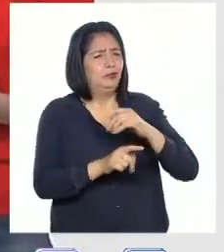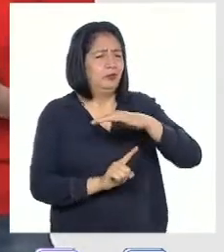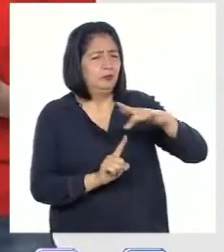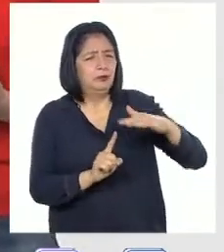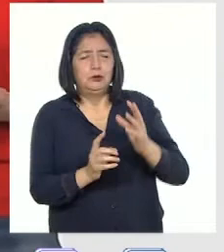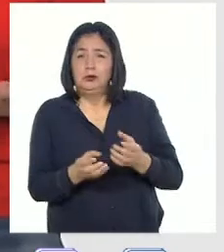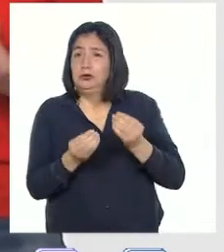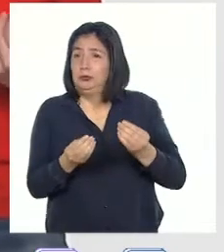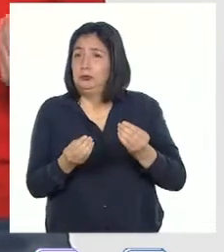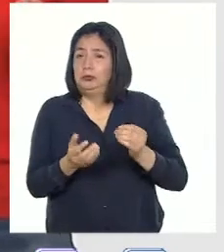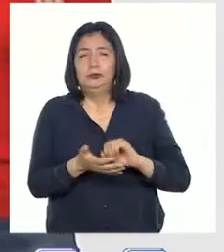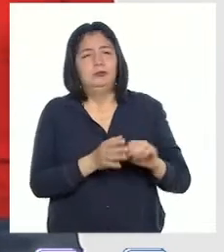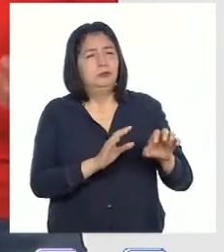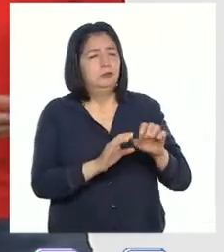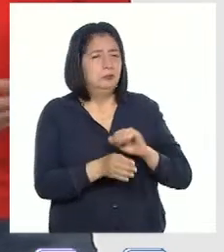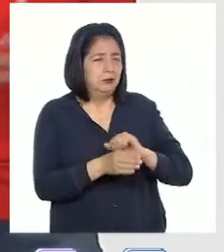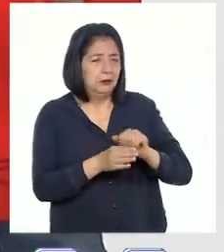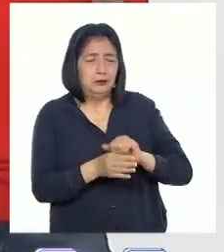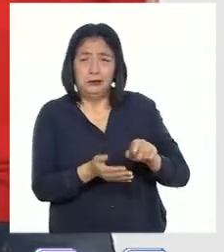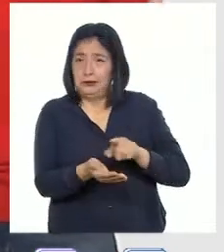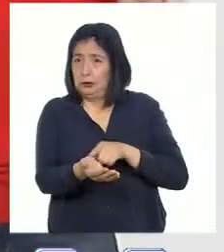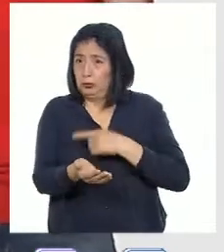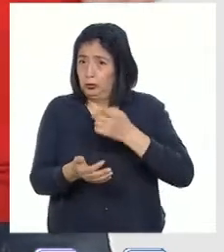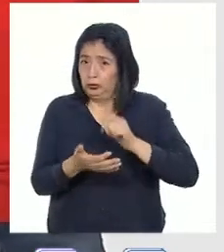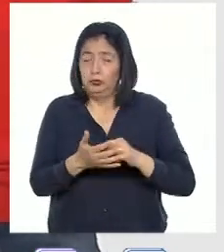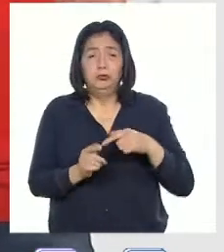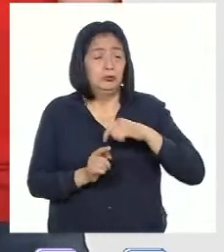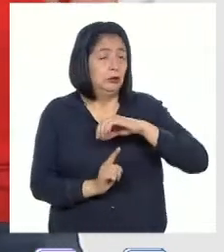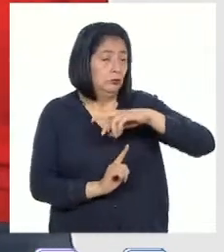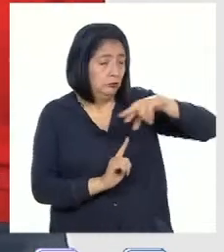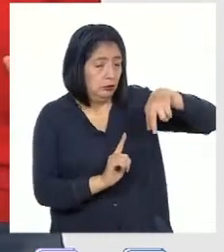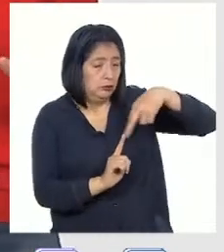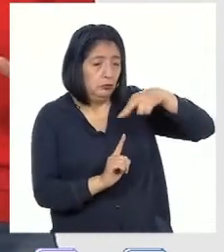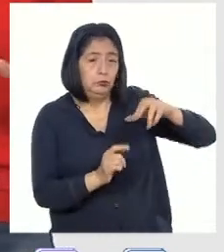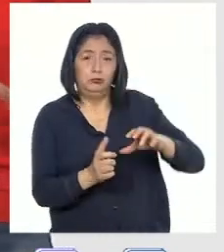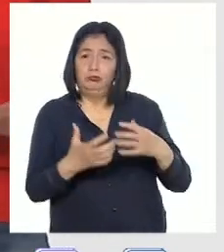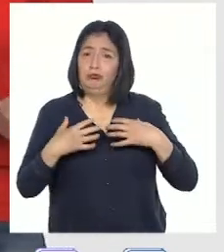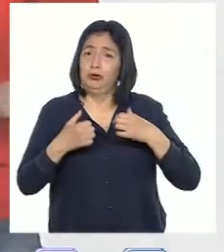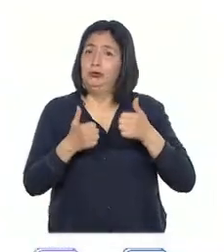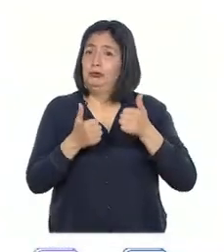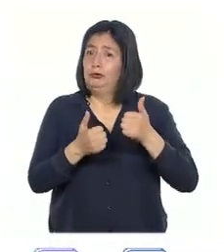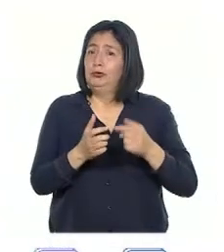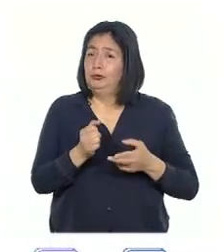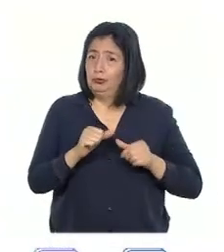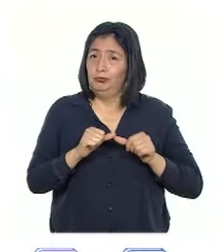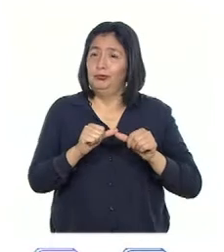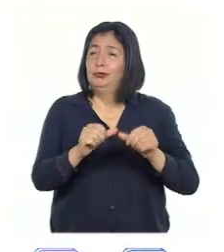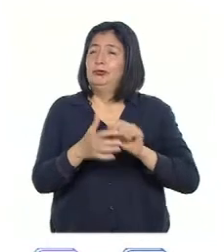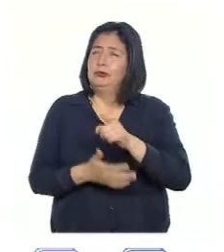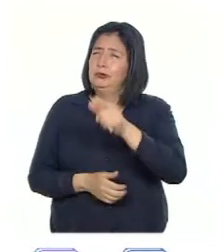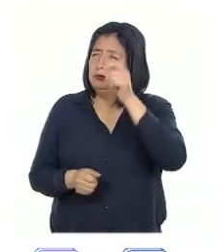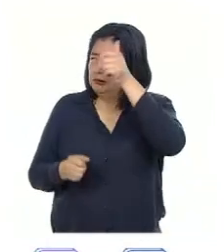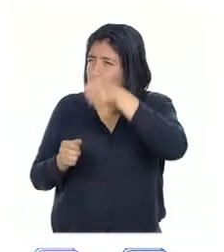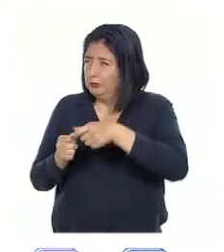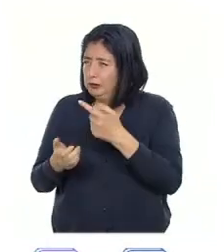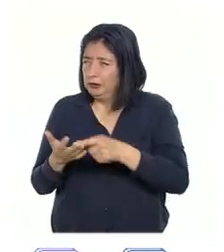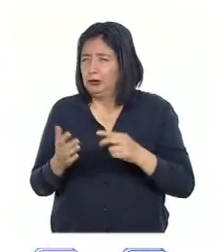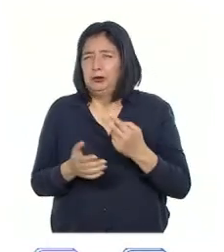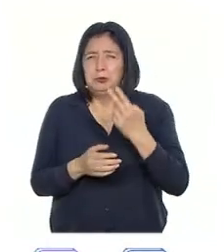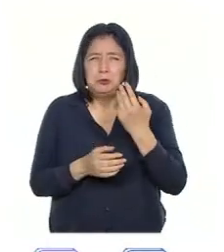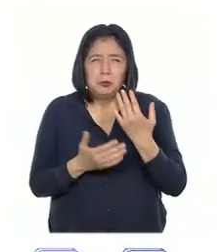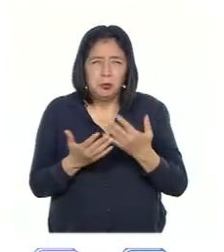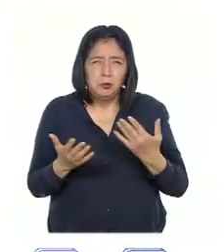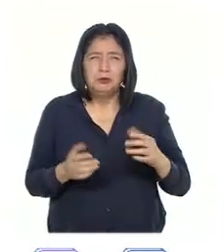la práctica de hábitos que nos ayuden a mantener un entorno saludable y sostenible para todos nosotros. Recuerda que con pequeñas acciones